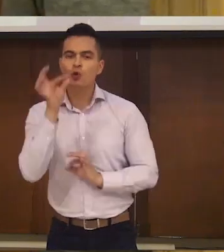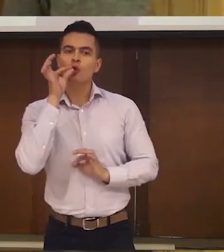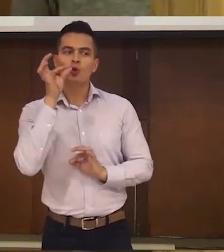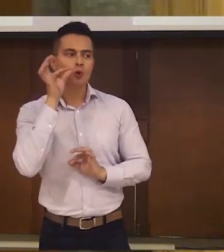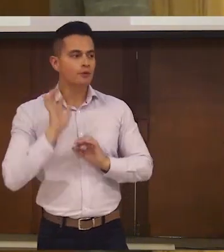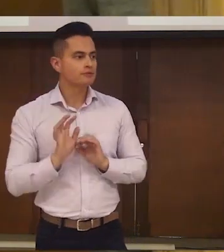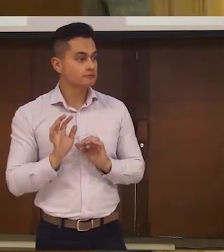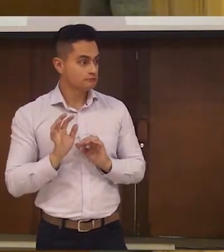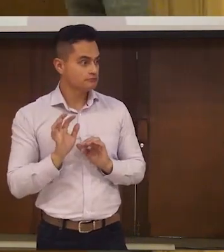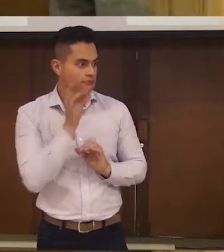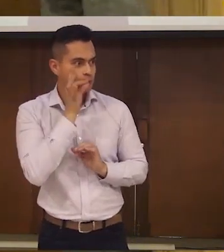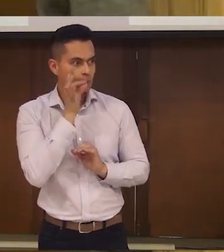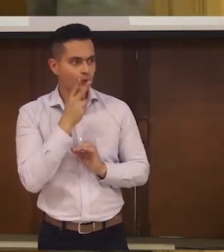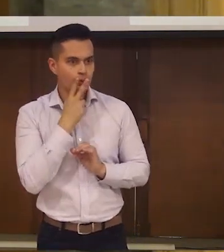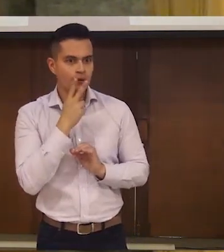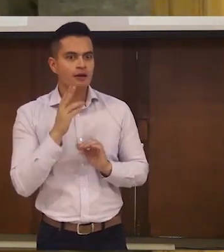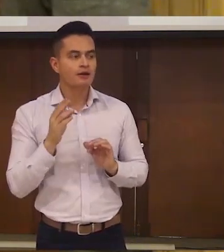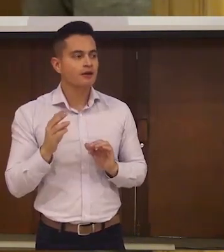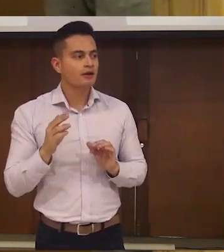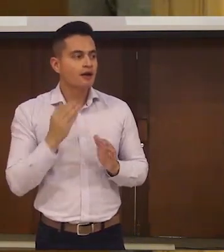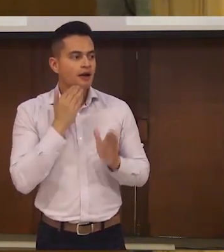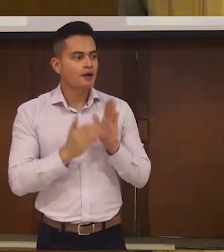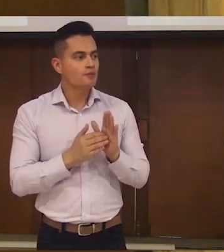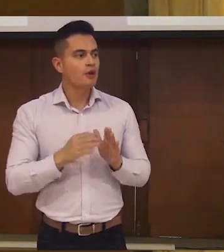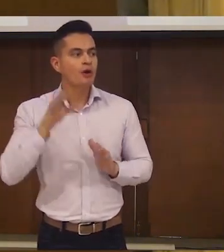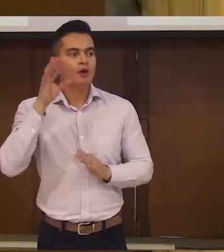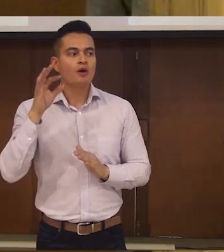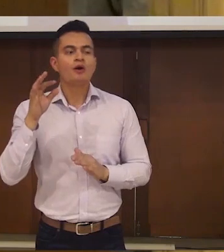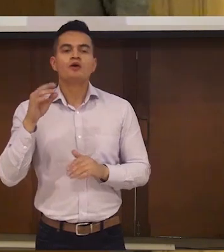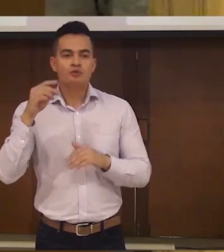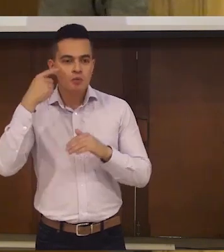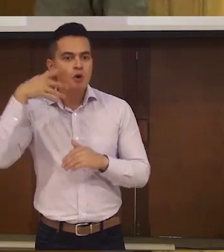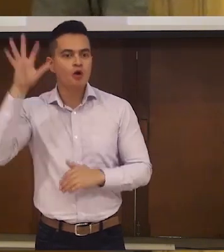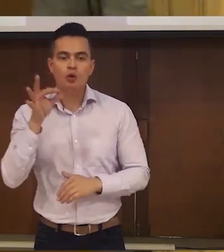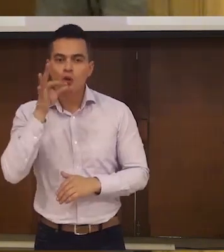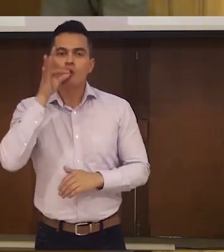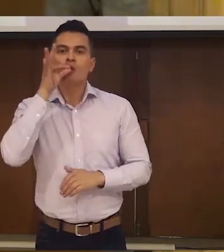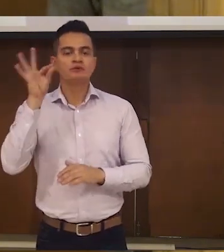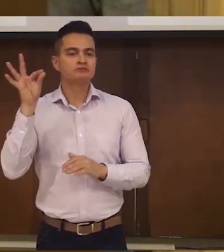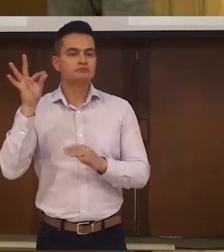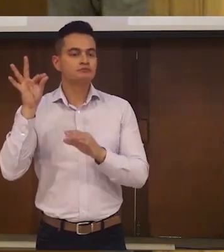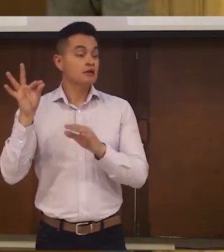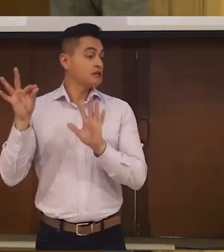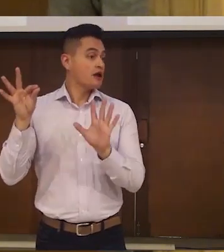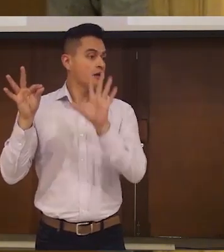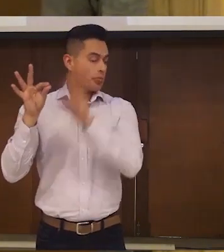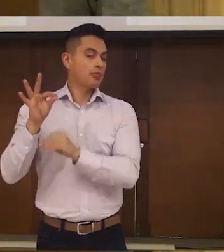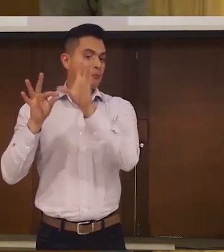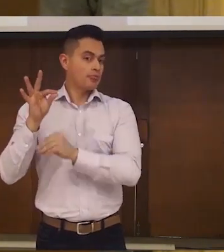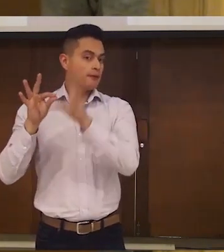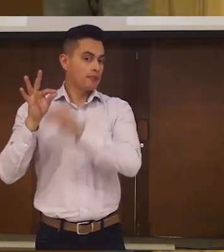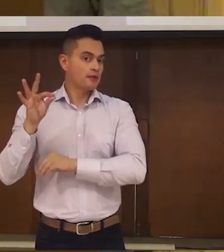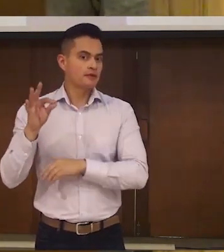cigarrillos se apagan, si uno no pita, se apagan. Entonces yo un cigarrillo lo prendo 3,